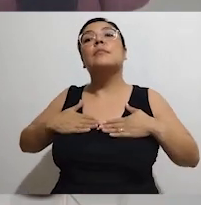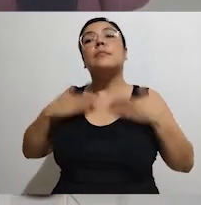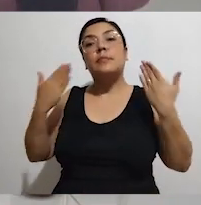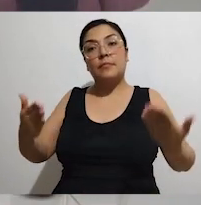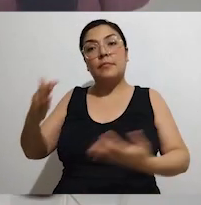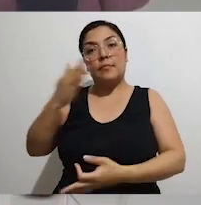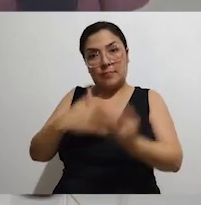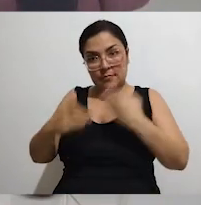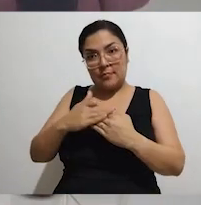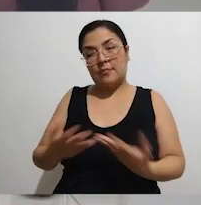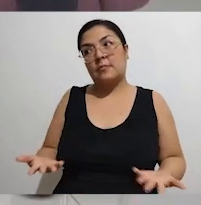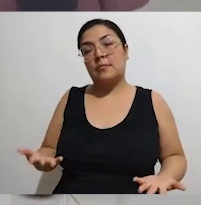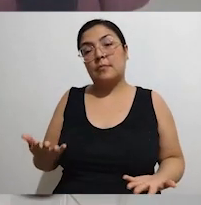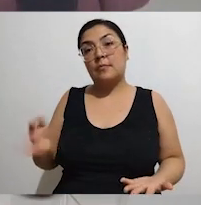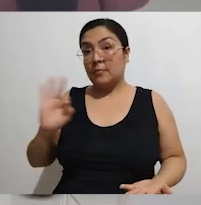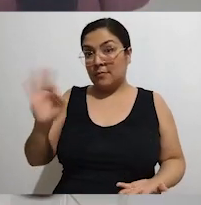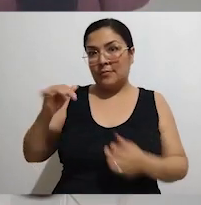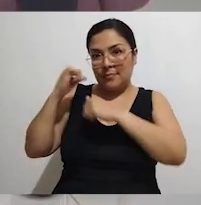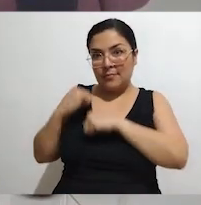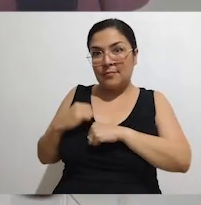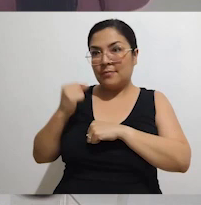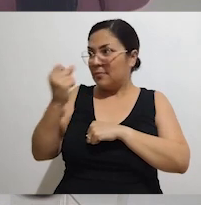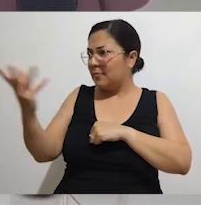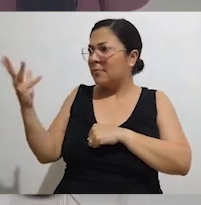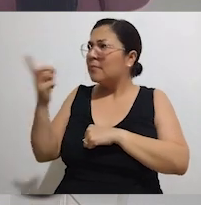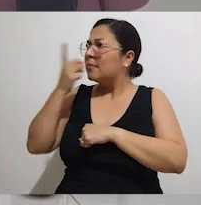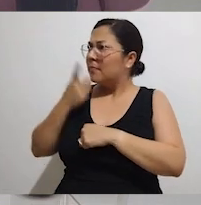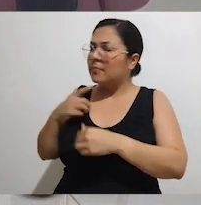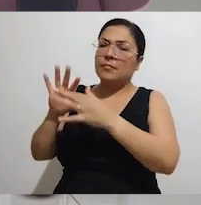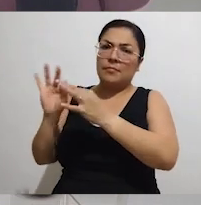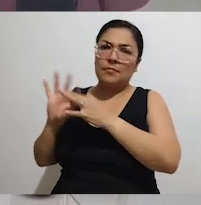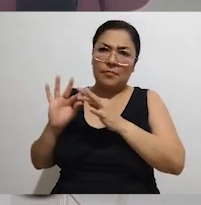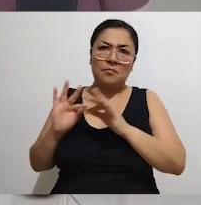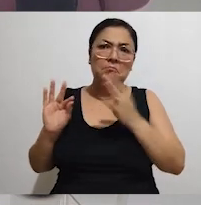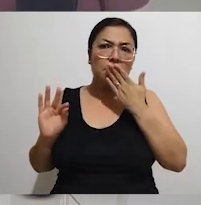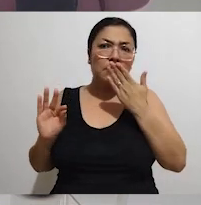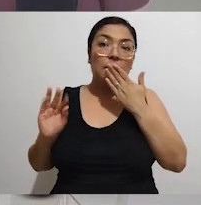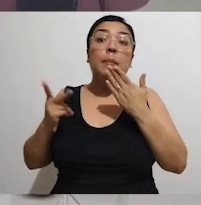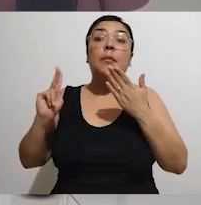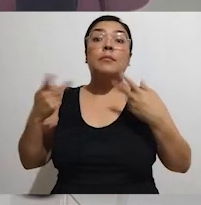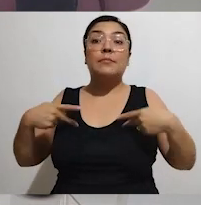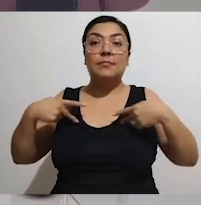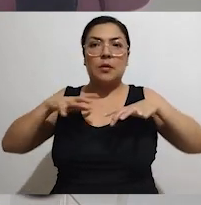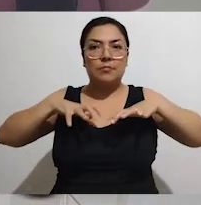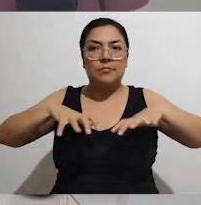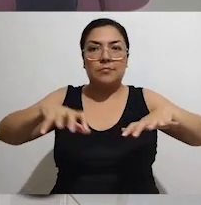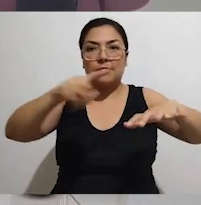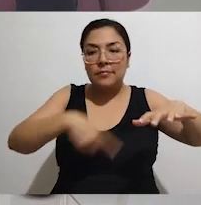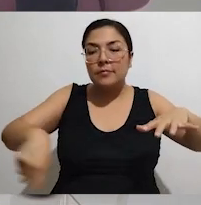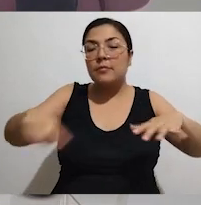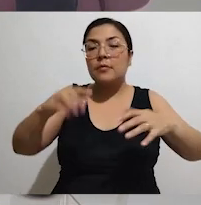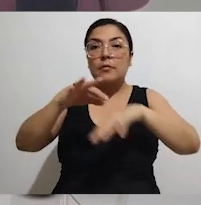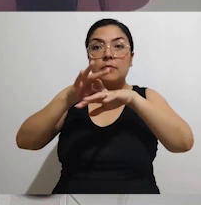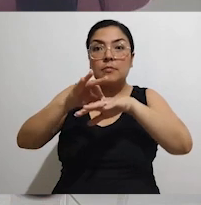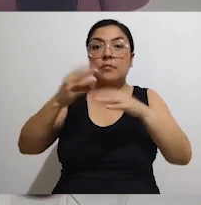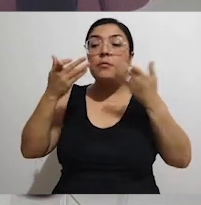que se pueda decir por parte de las autoridades, el que la ciudadanía esté cerca, que visualice, que analice